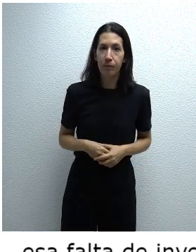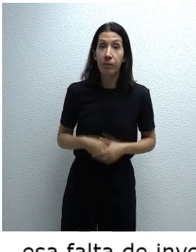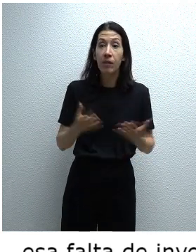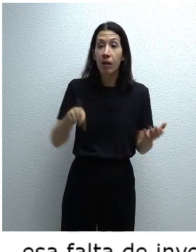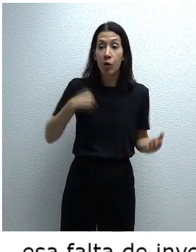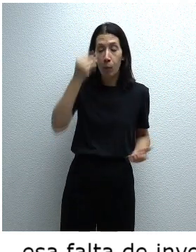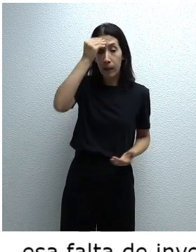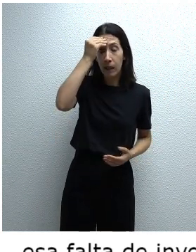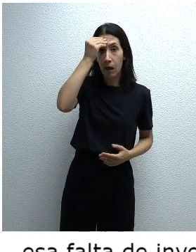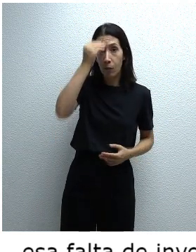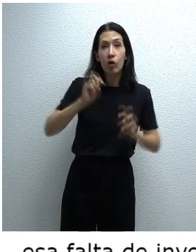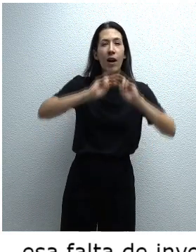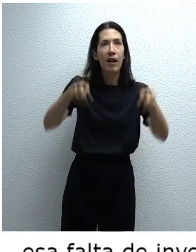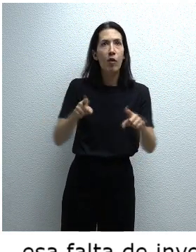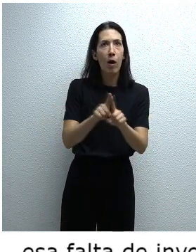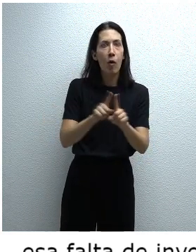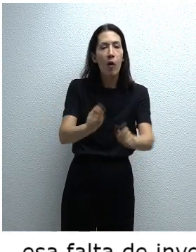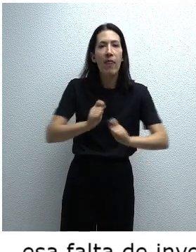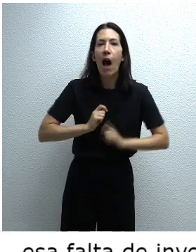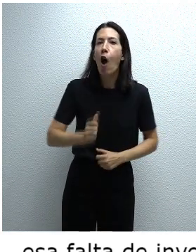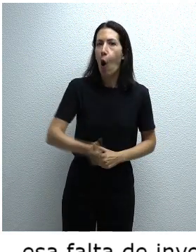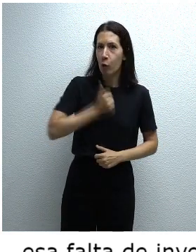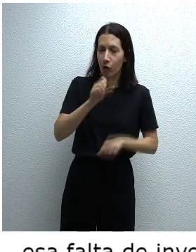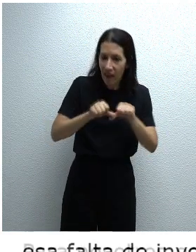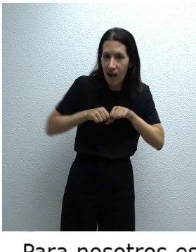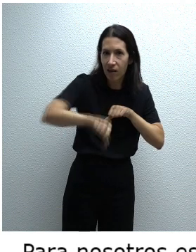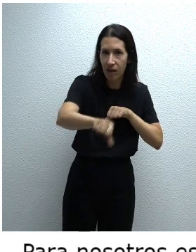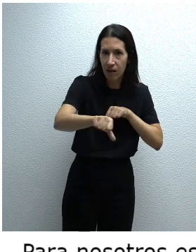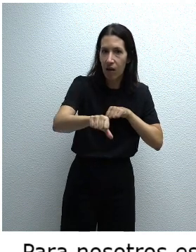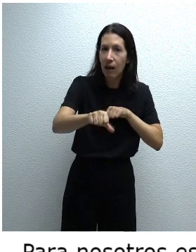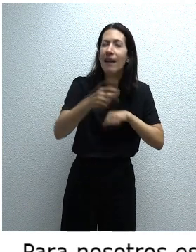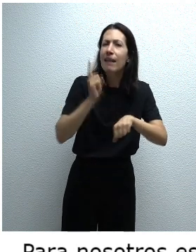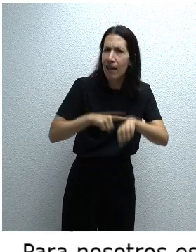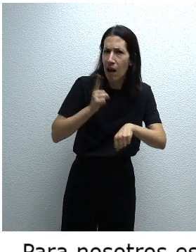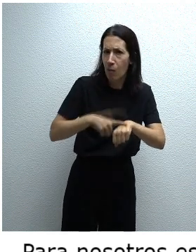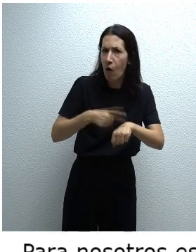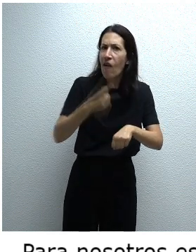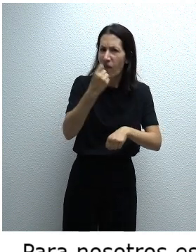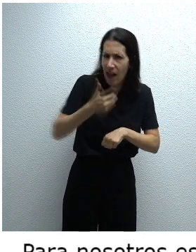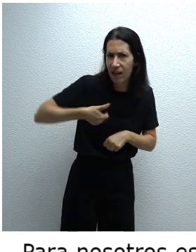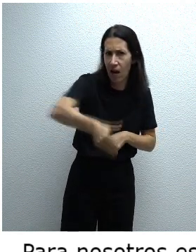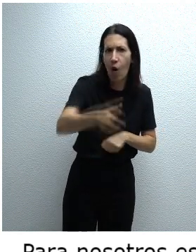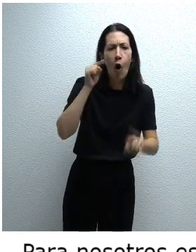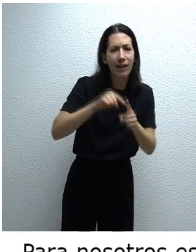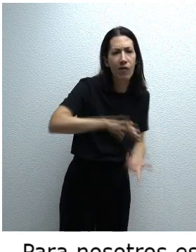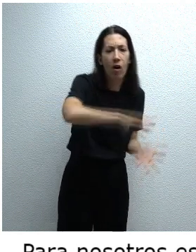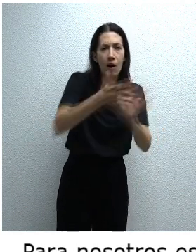la vemos como una oportunidad, como un camino que es de largo recorrido, una carrera de fondo.